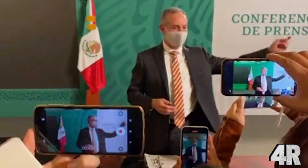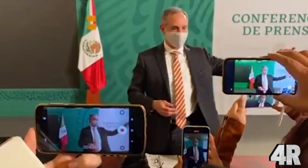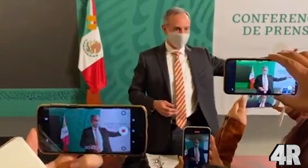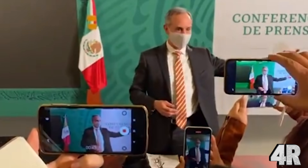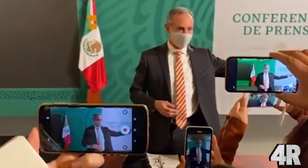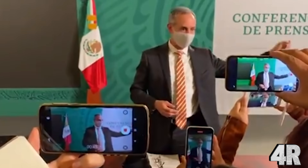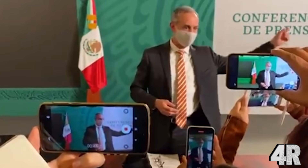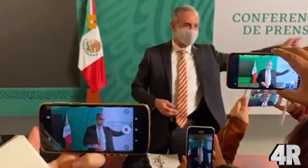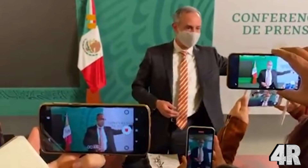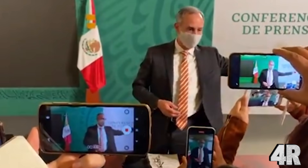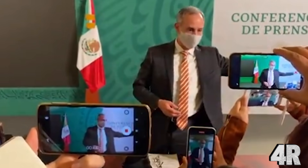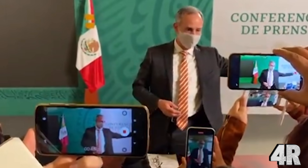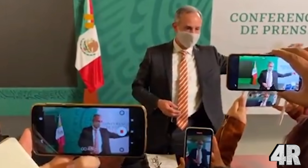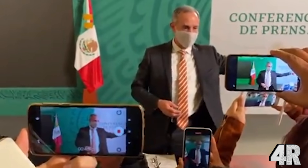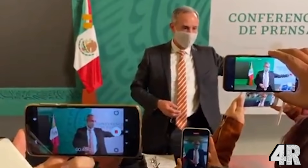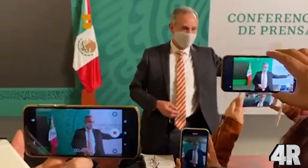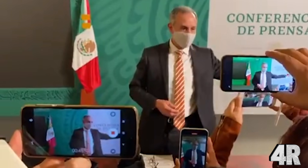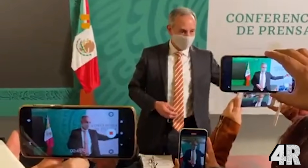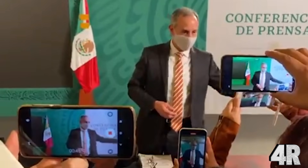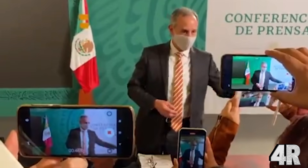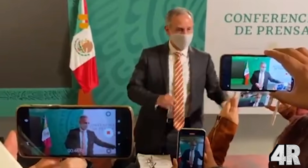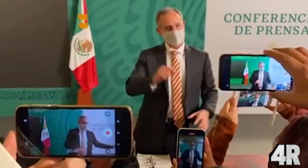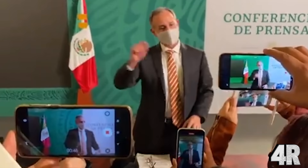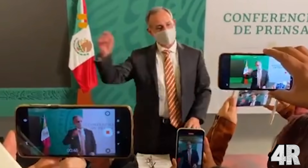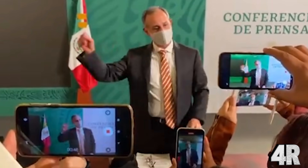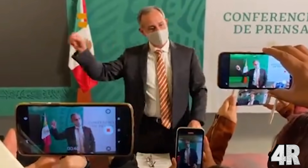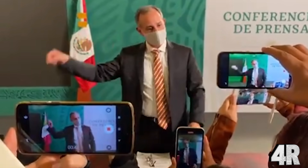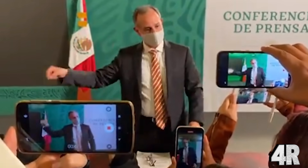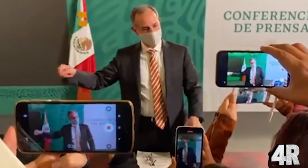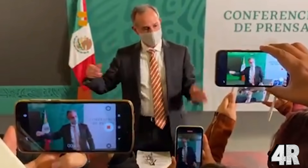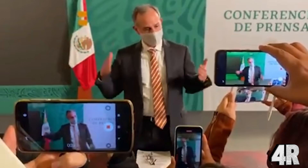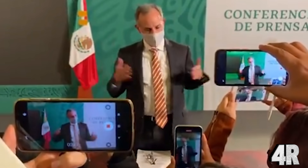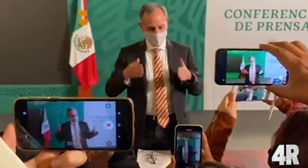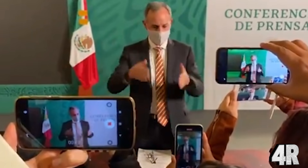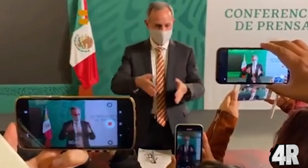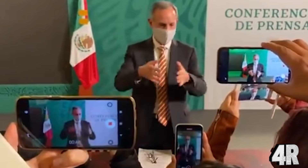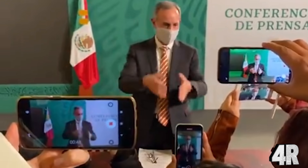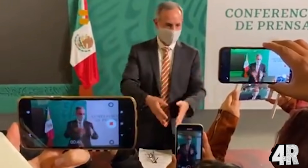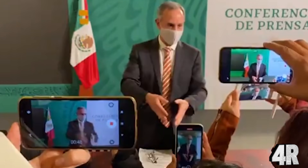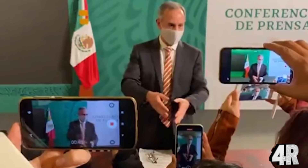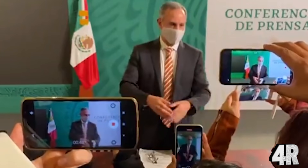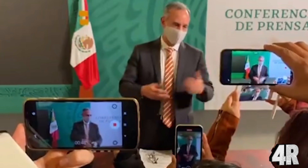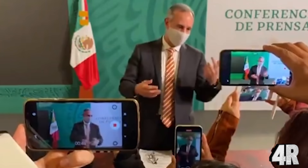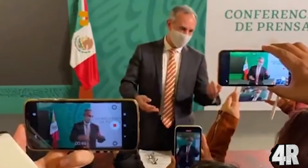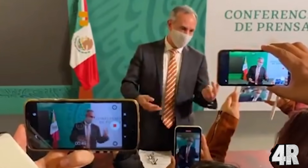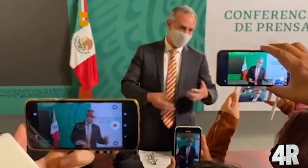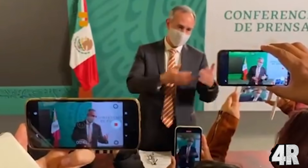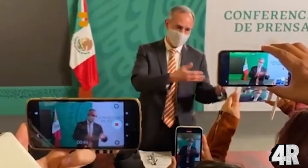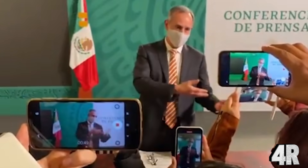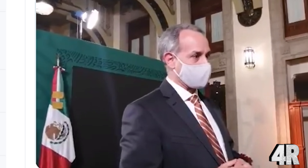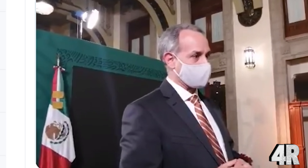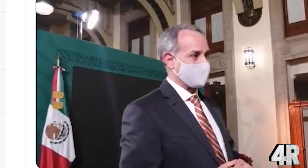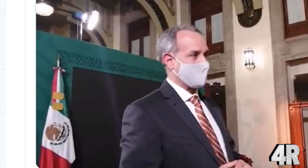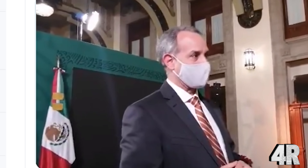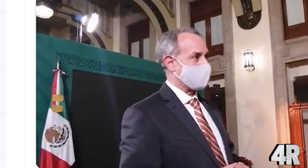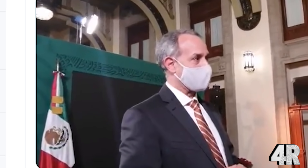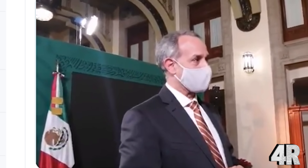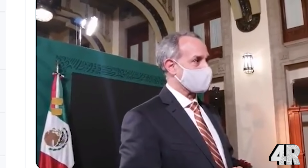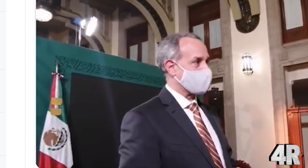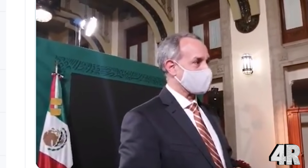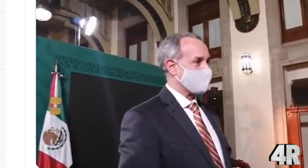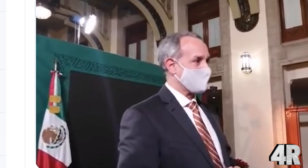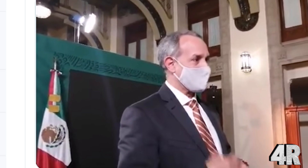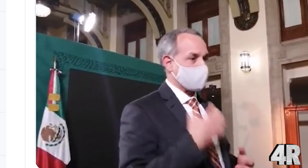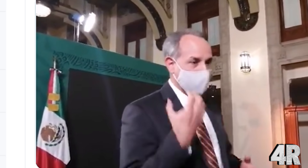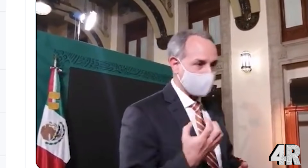Ante ataques y difamaciones, el doctor Hugo López-Gatell le calla el hocico a todos los chayoteros ardidos